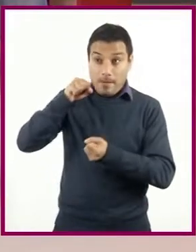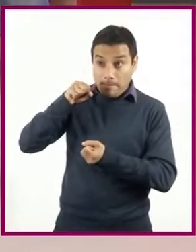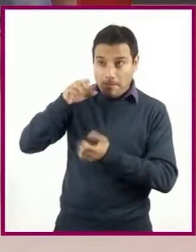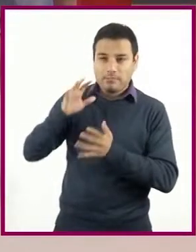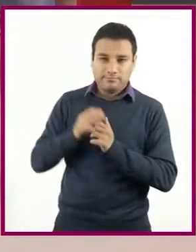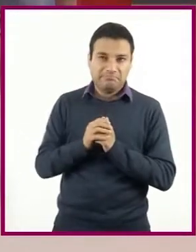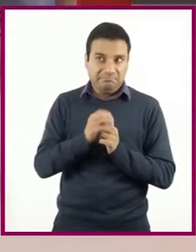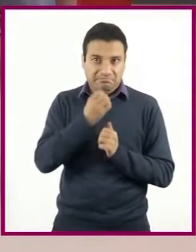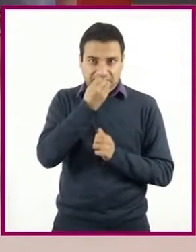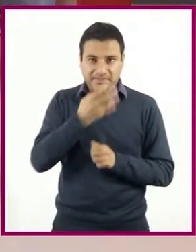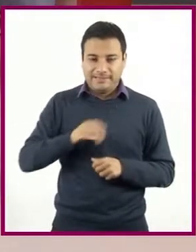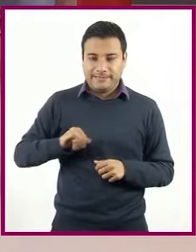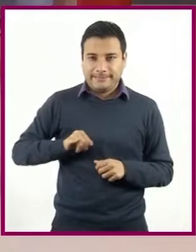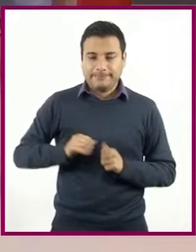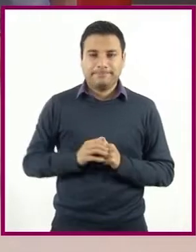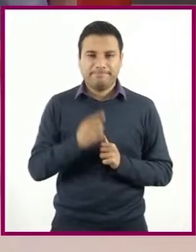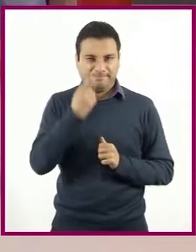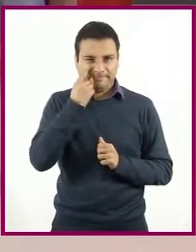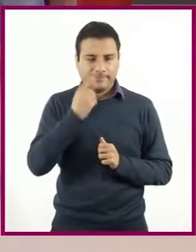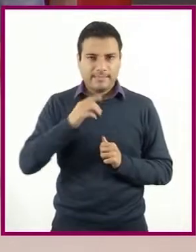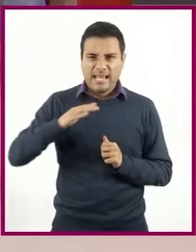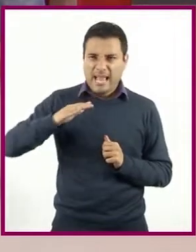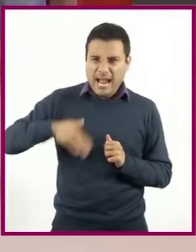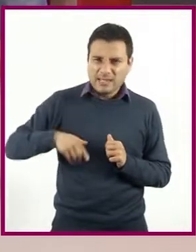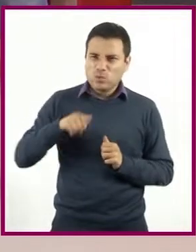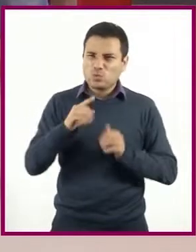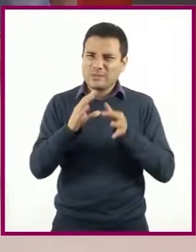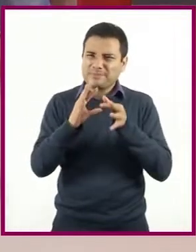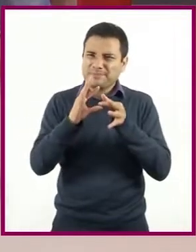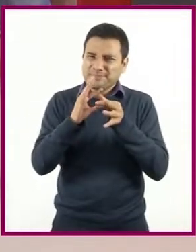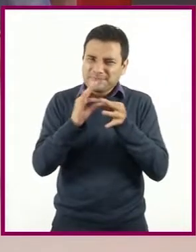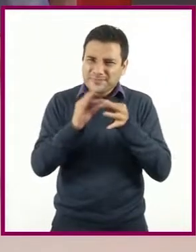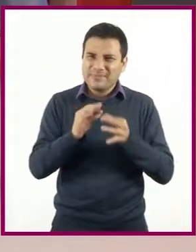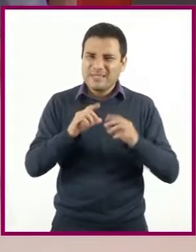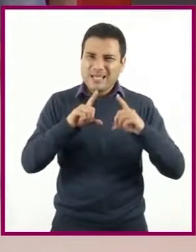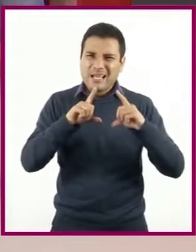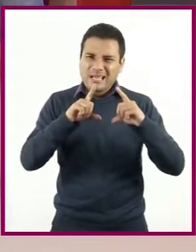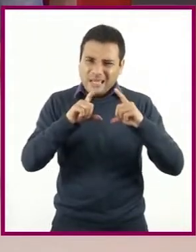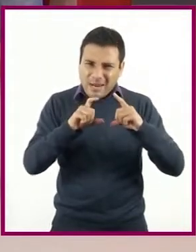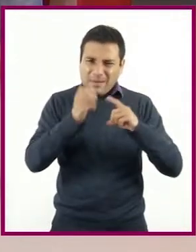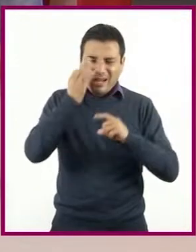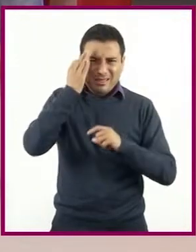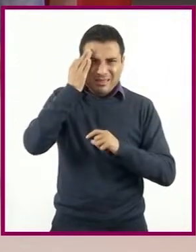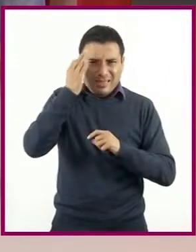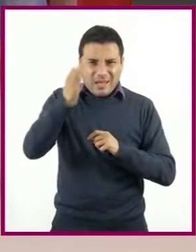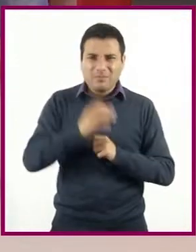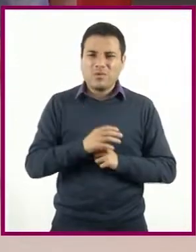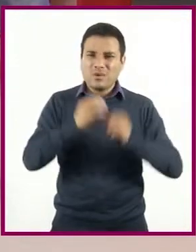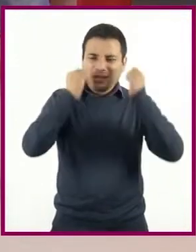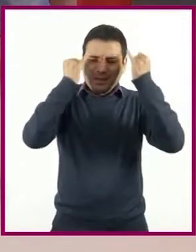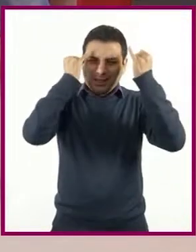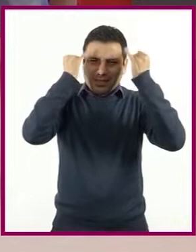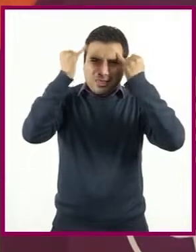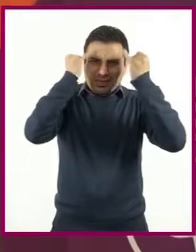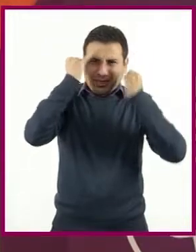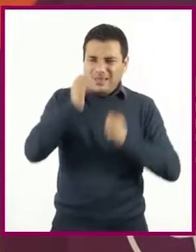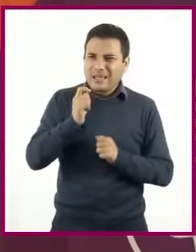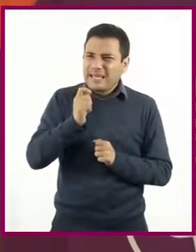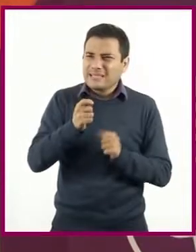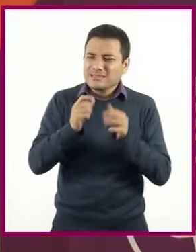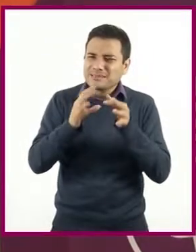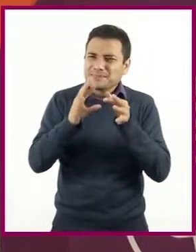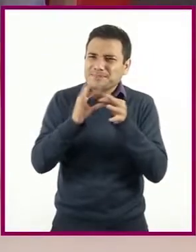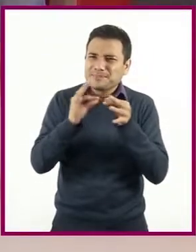ver, desde hace rato estás diciendo eso de cámara del tiempo y creatividad. ¿Qué es eso?